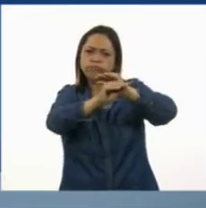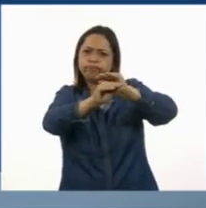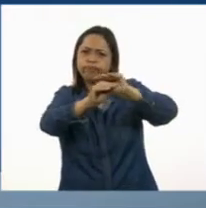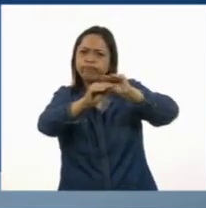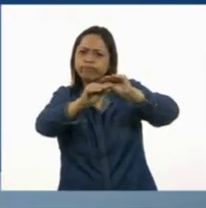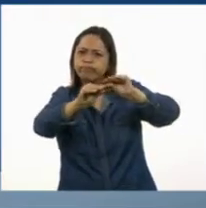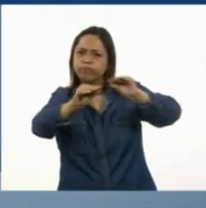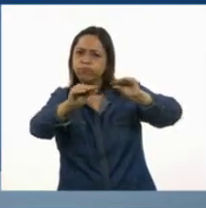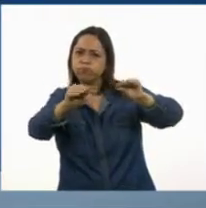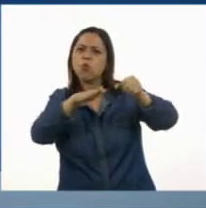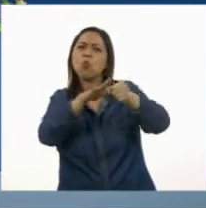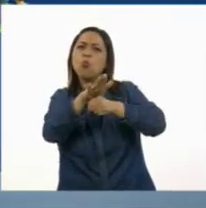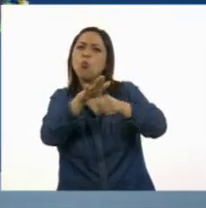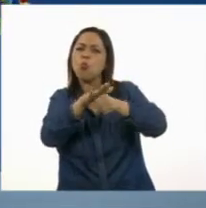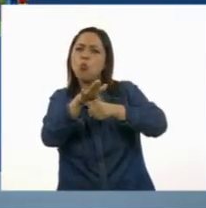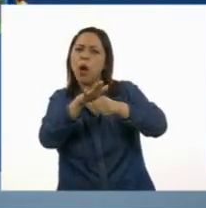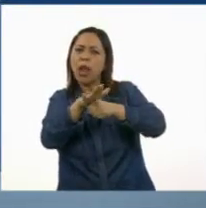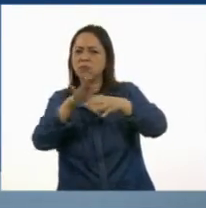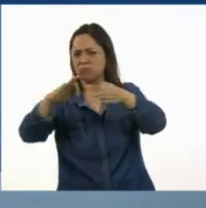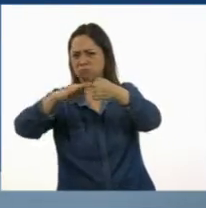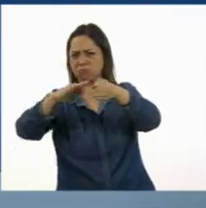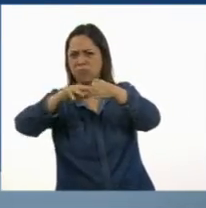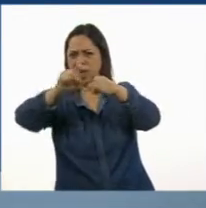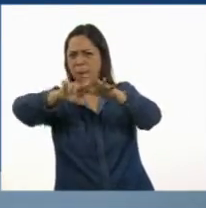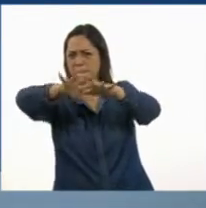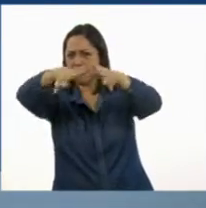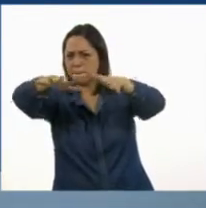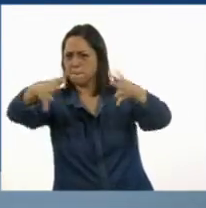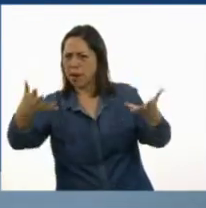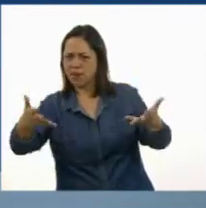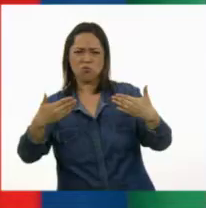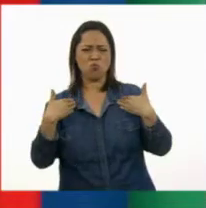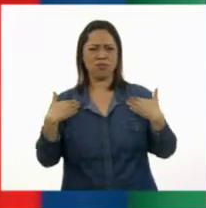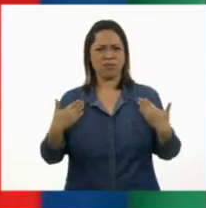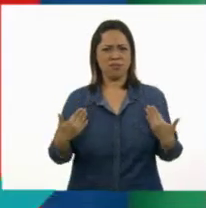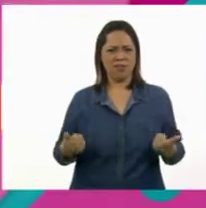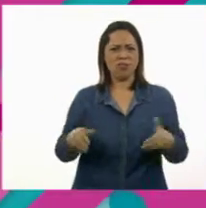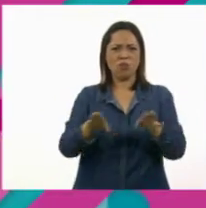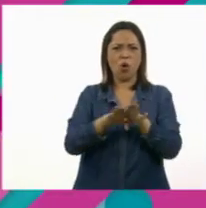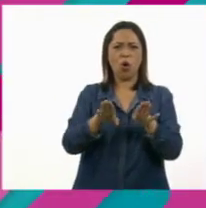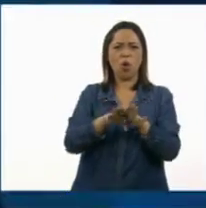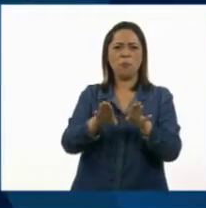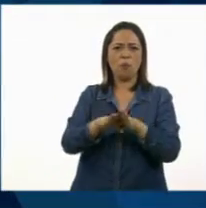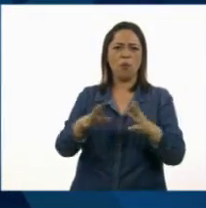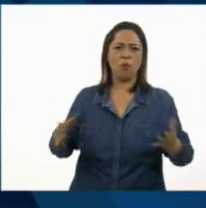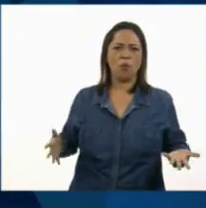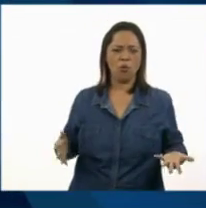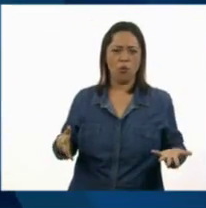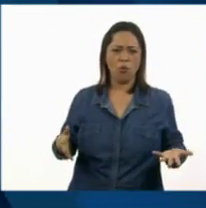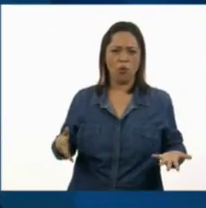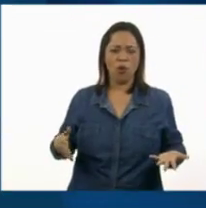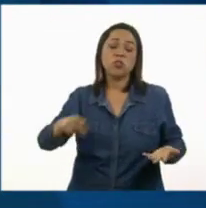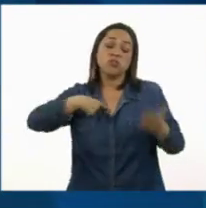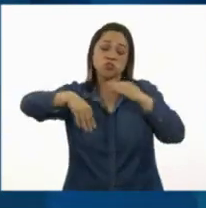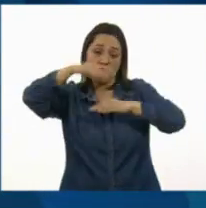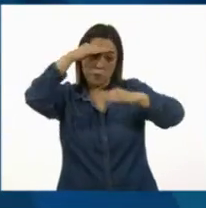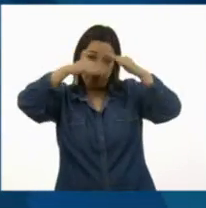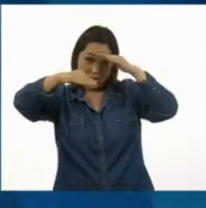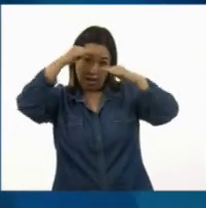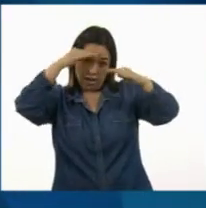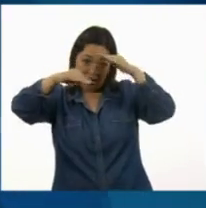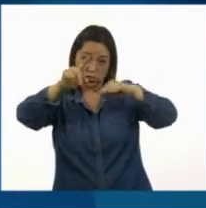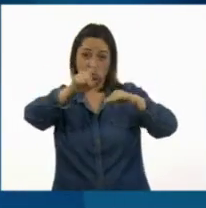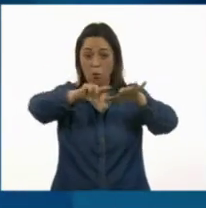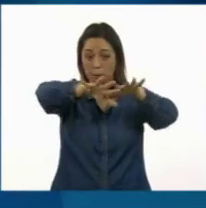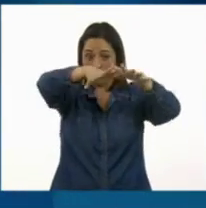Si está cerca del mar, ¿no? No lo puedo entender. Ni yo. Pienso que si estuviera cerca del mar